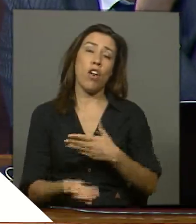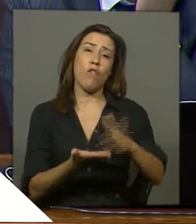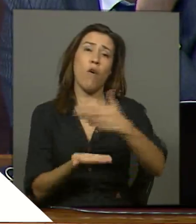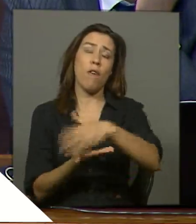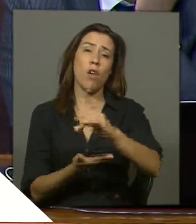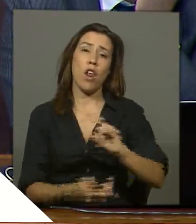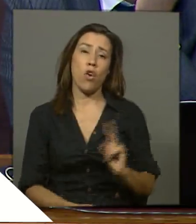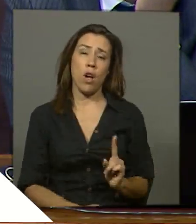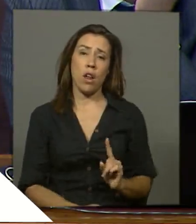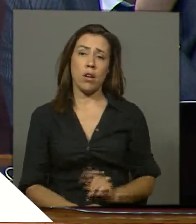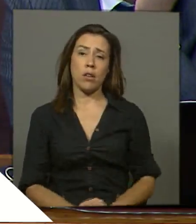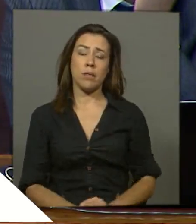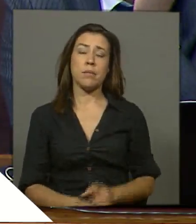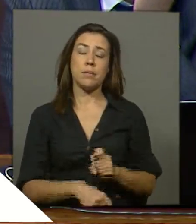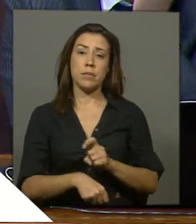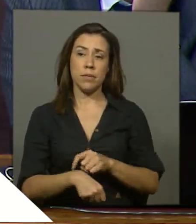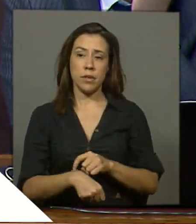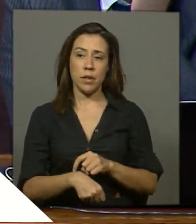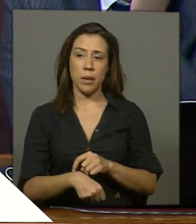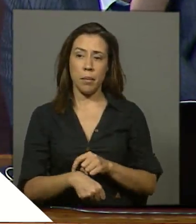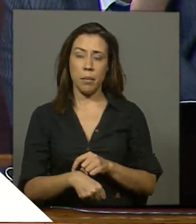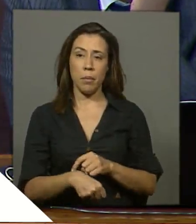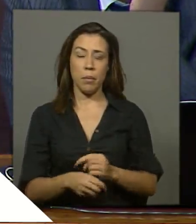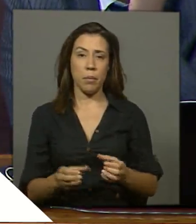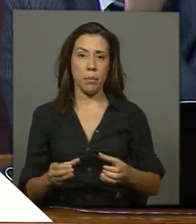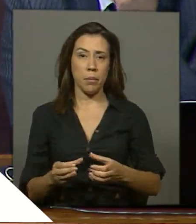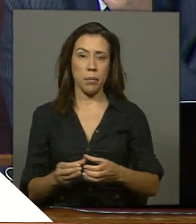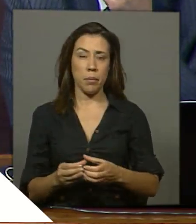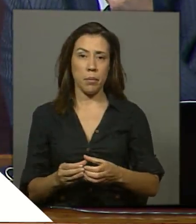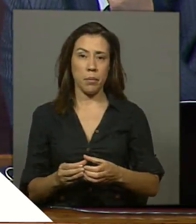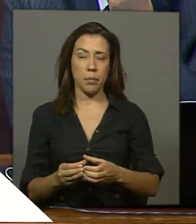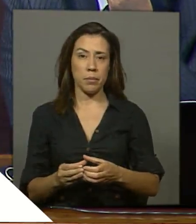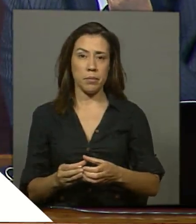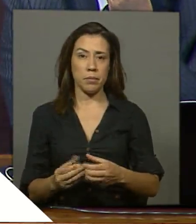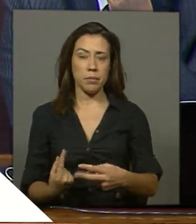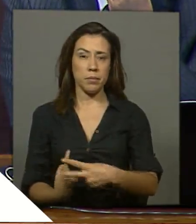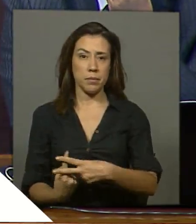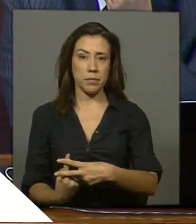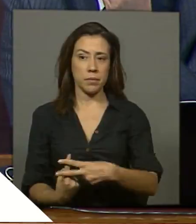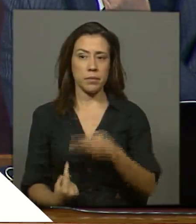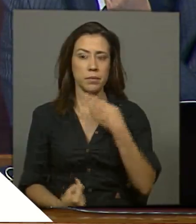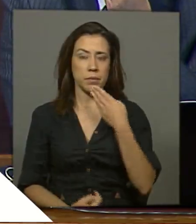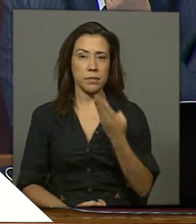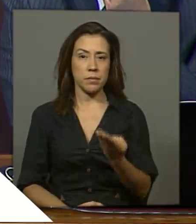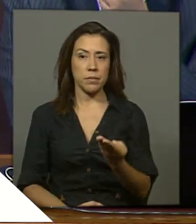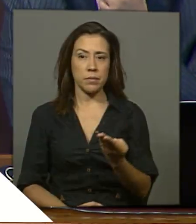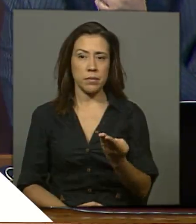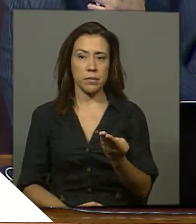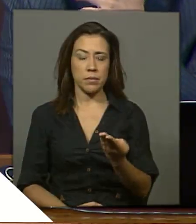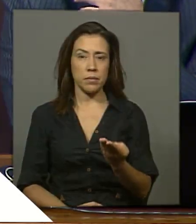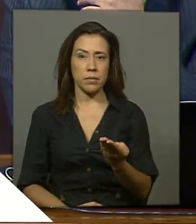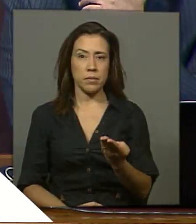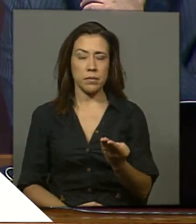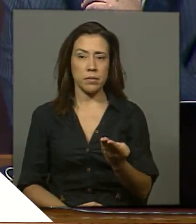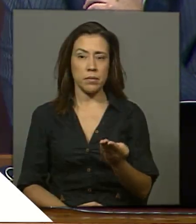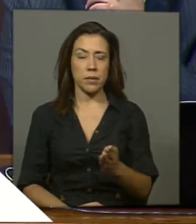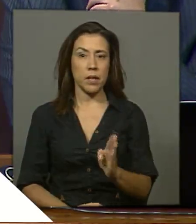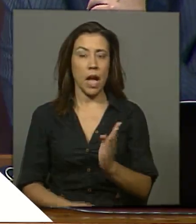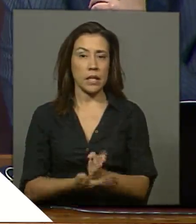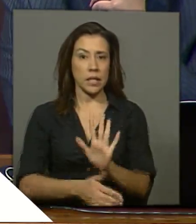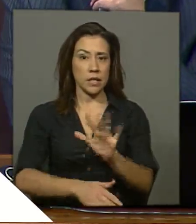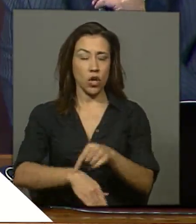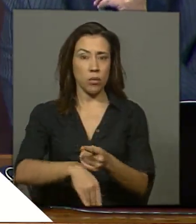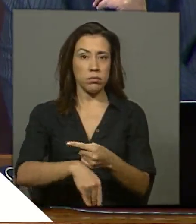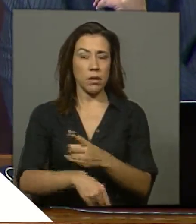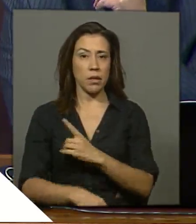naturaleza en el tiempo de la bancada del partido democratacristiano Le ofrezco la palabra 5 minutos hasta por 5